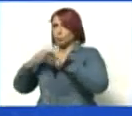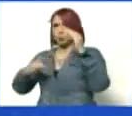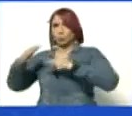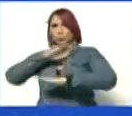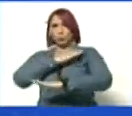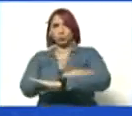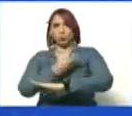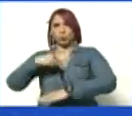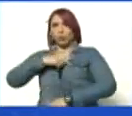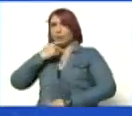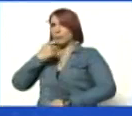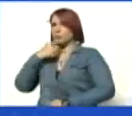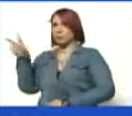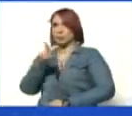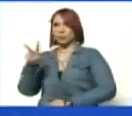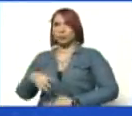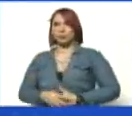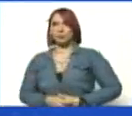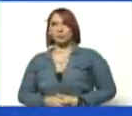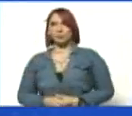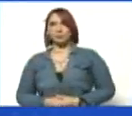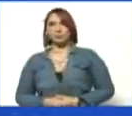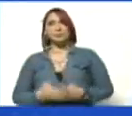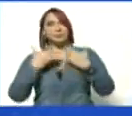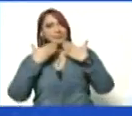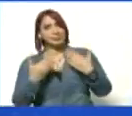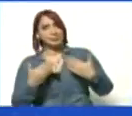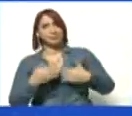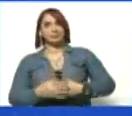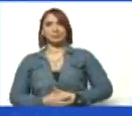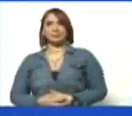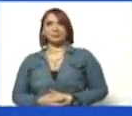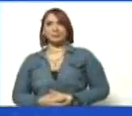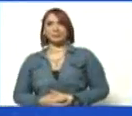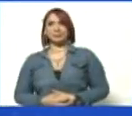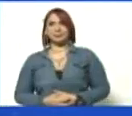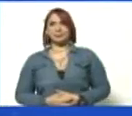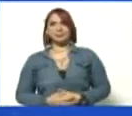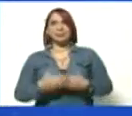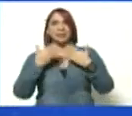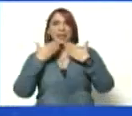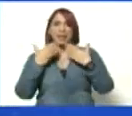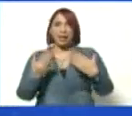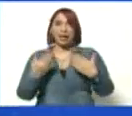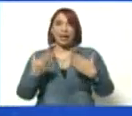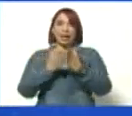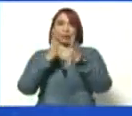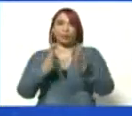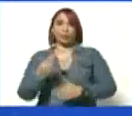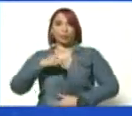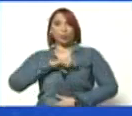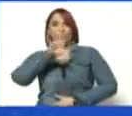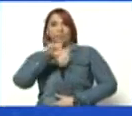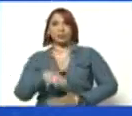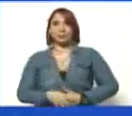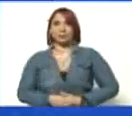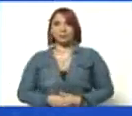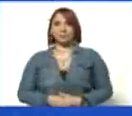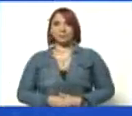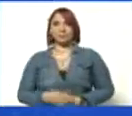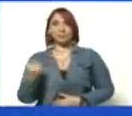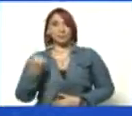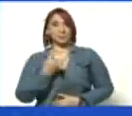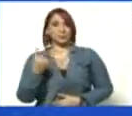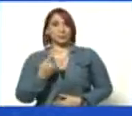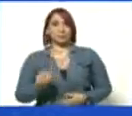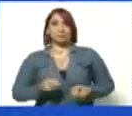hermosa Venezuela. Gracias, presidente. Gracias a ustedes, Julia, a los bachilleres de nuestra patria, que solamente se